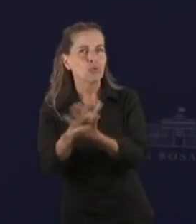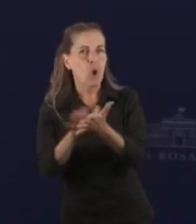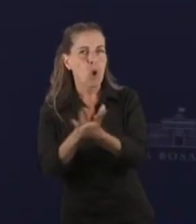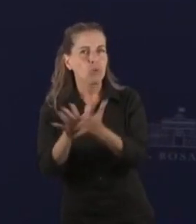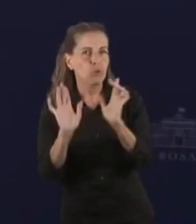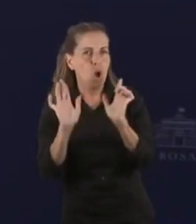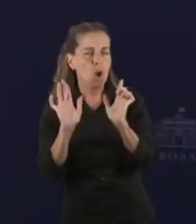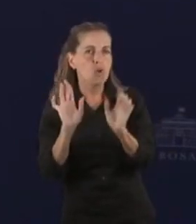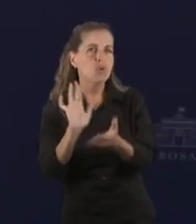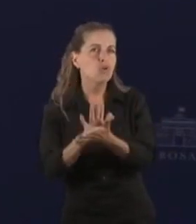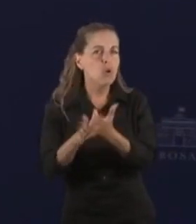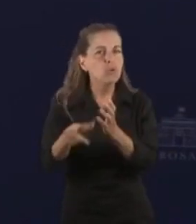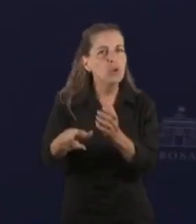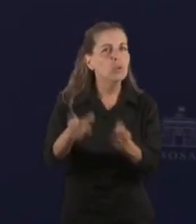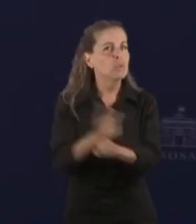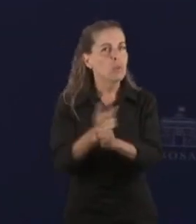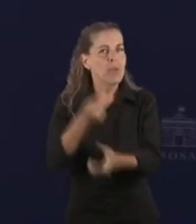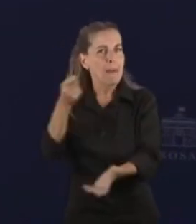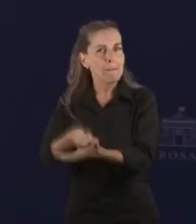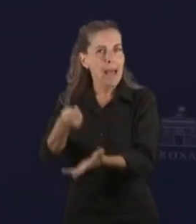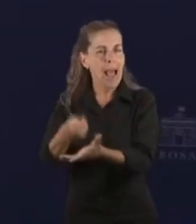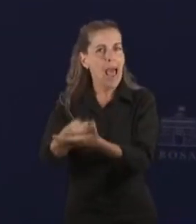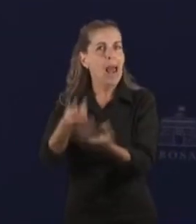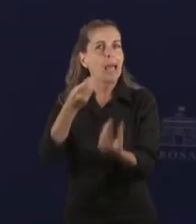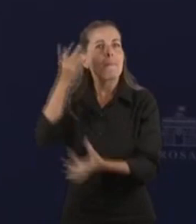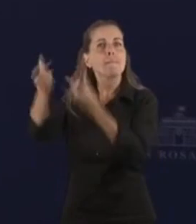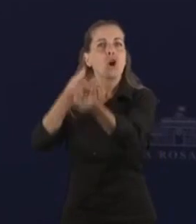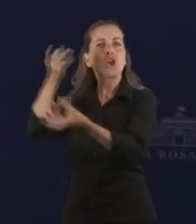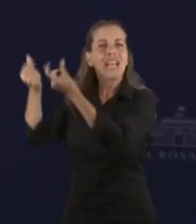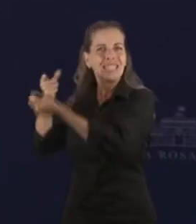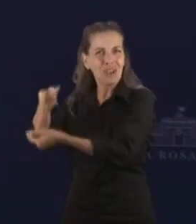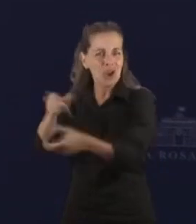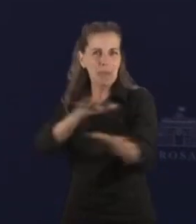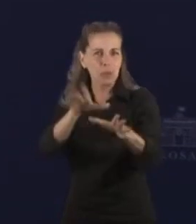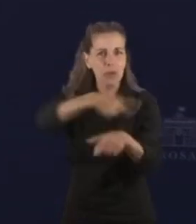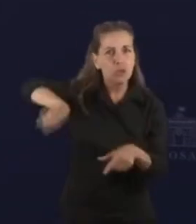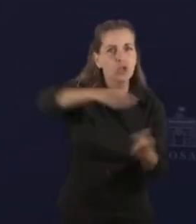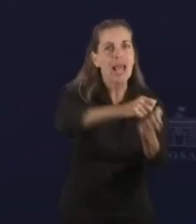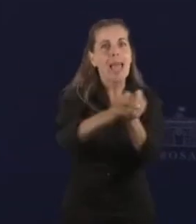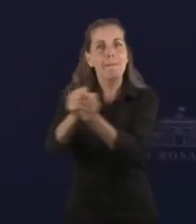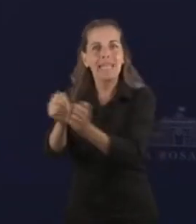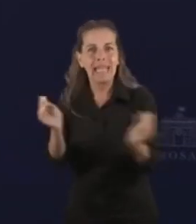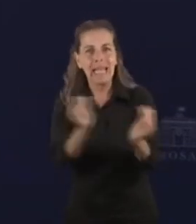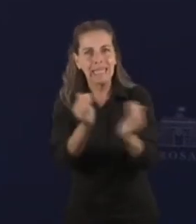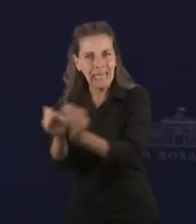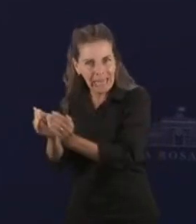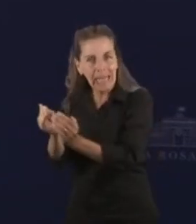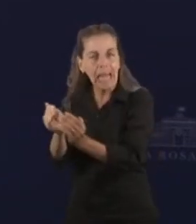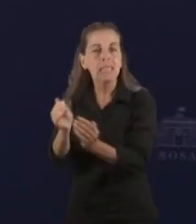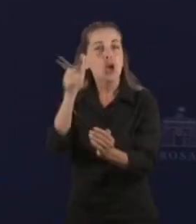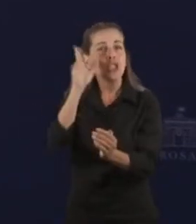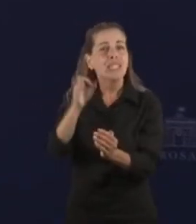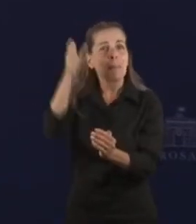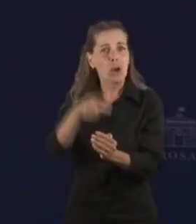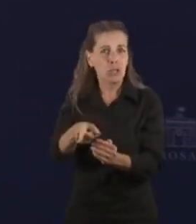que tenían con el pago de importaciones cerca del 80% de las pymes también destacar que el Banco Central de la